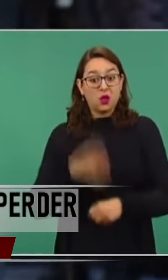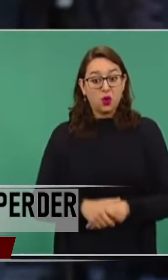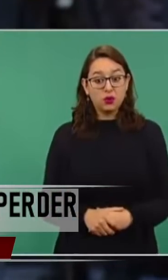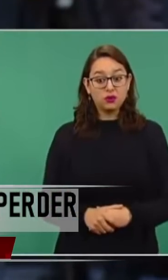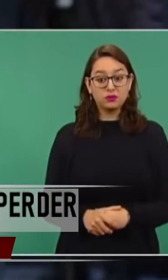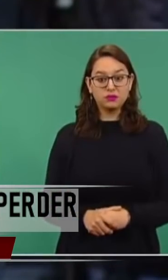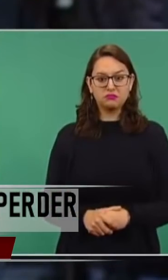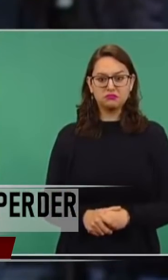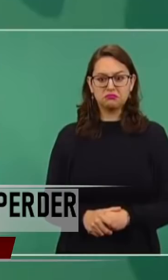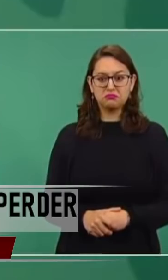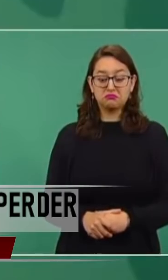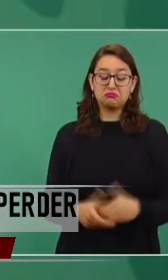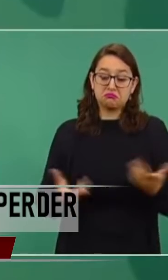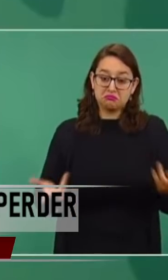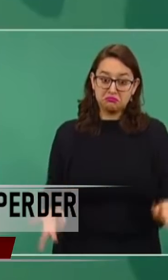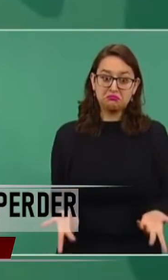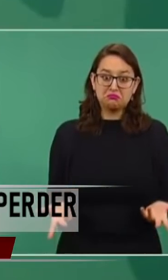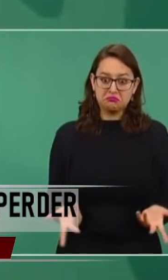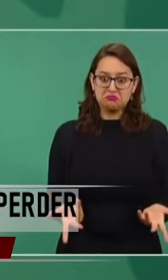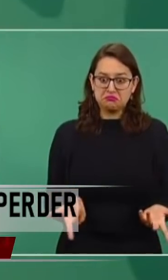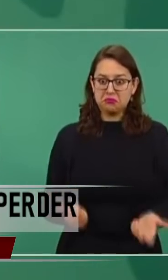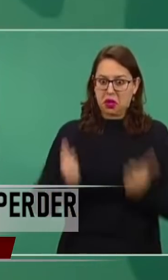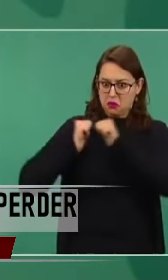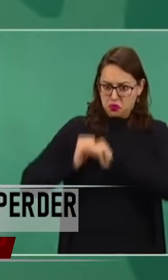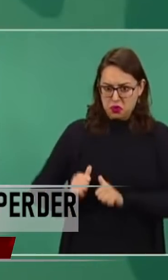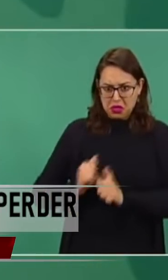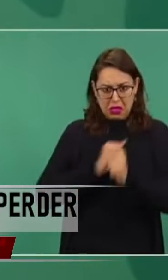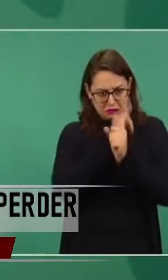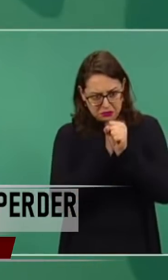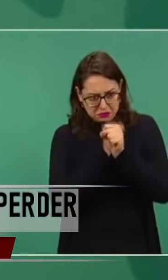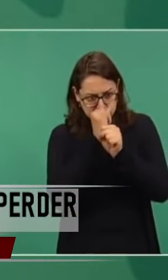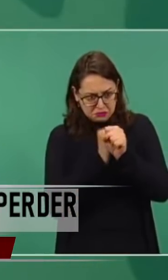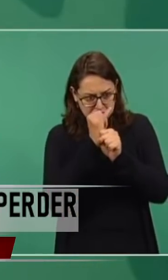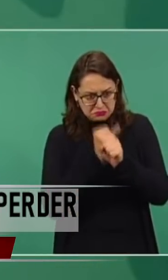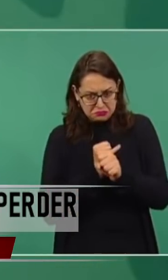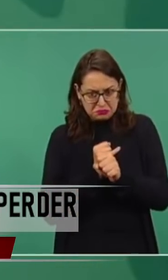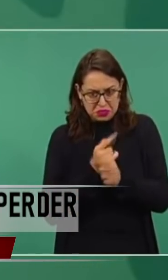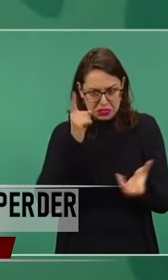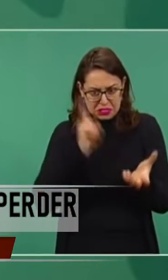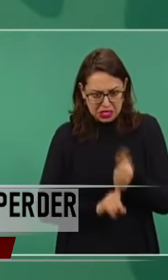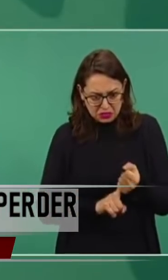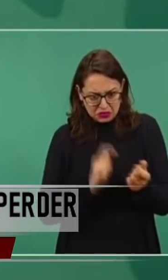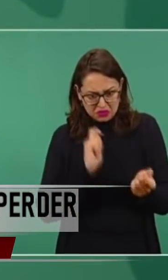sí si la autoridad considera de que hubo